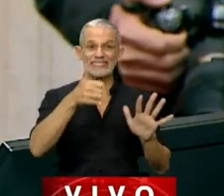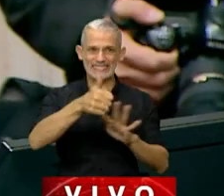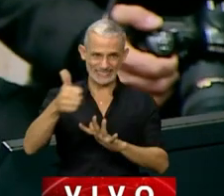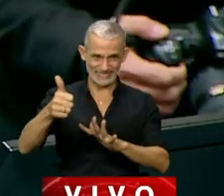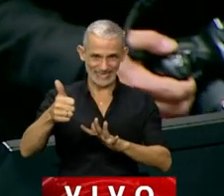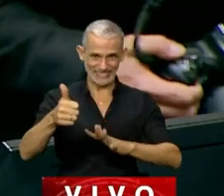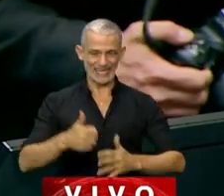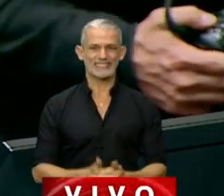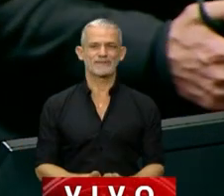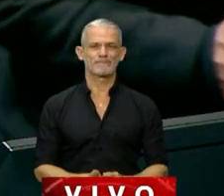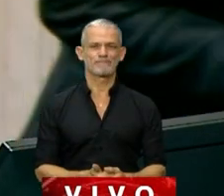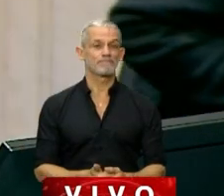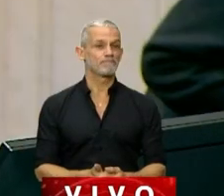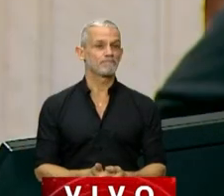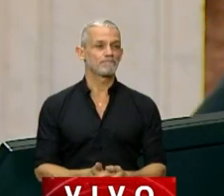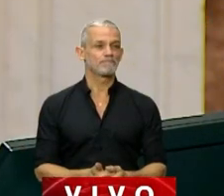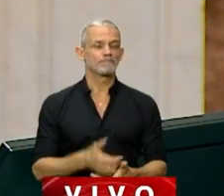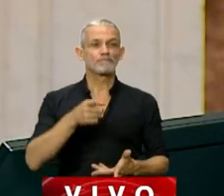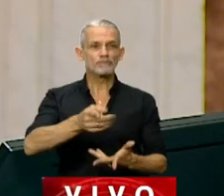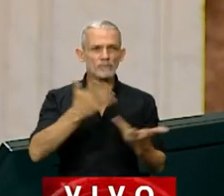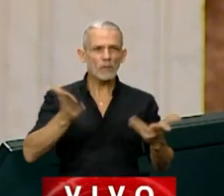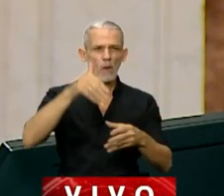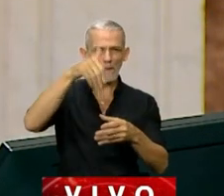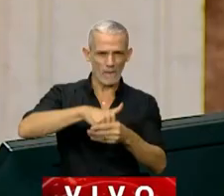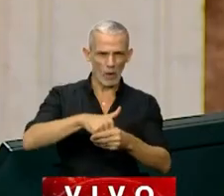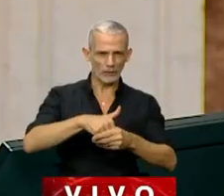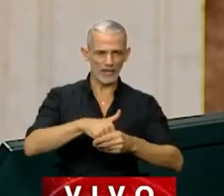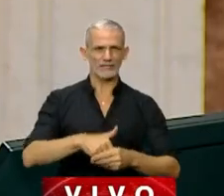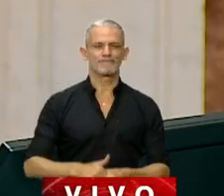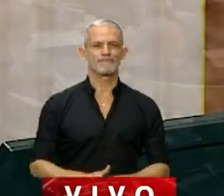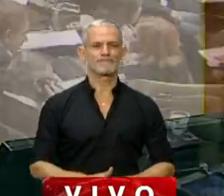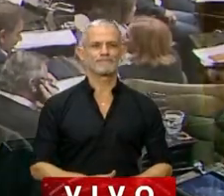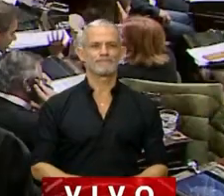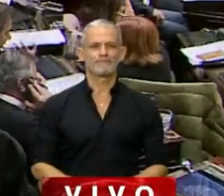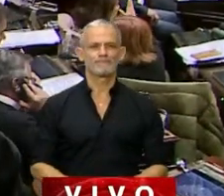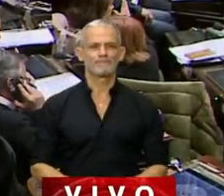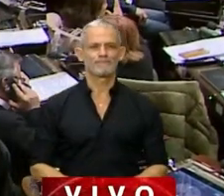66, orden del día, vamos a ponerlo en votación.